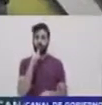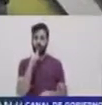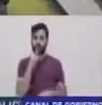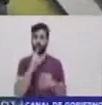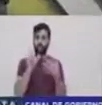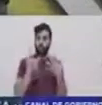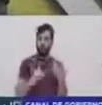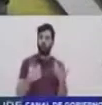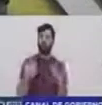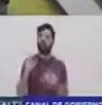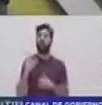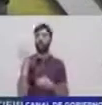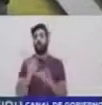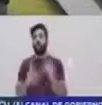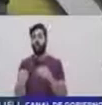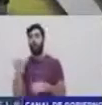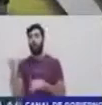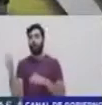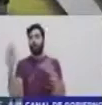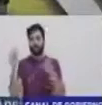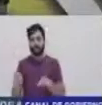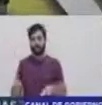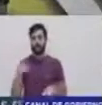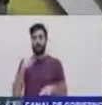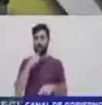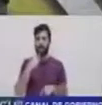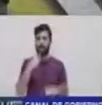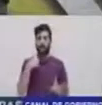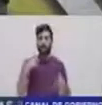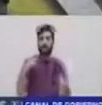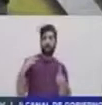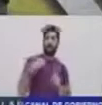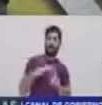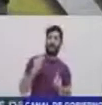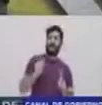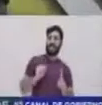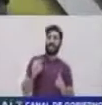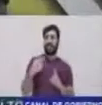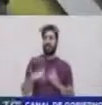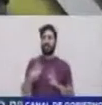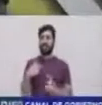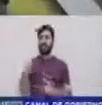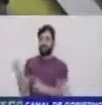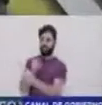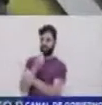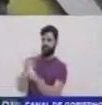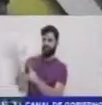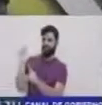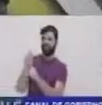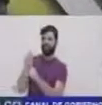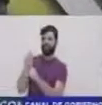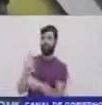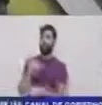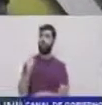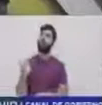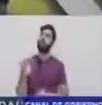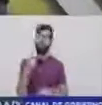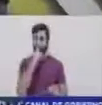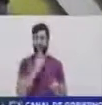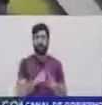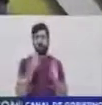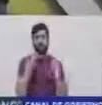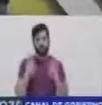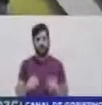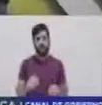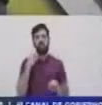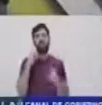esa viralización, qué costo tiene esa popularidad. Yo me estoy haciendo popular a costas de destruir a otro. Entonces ahí es